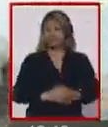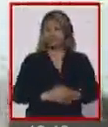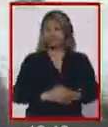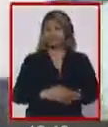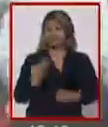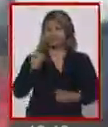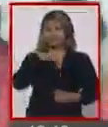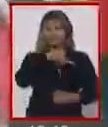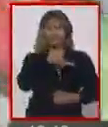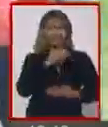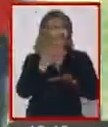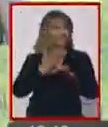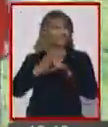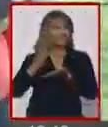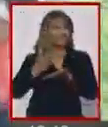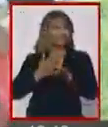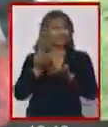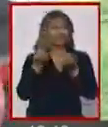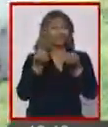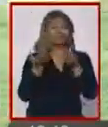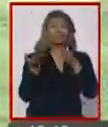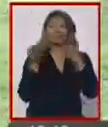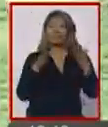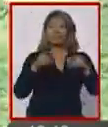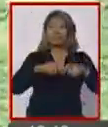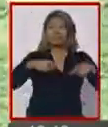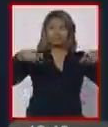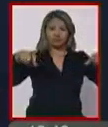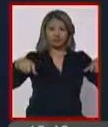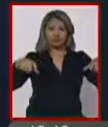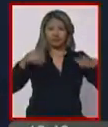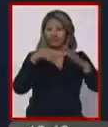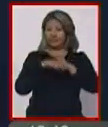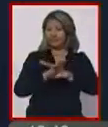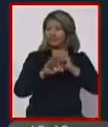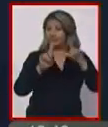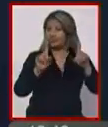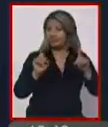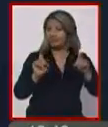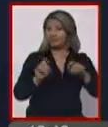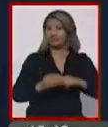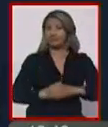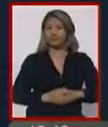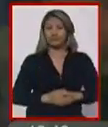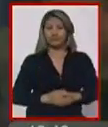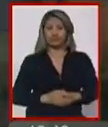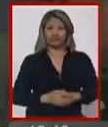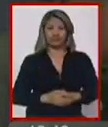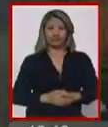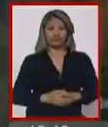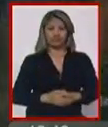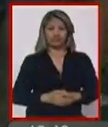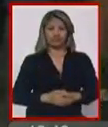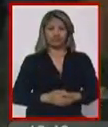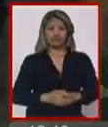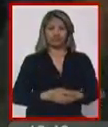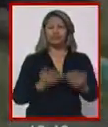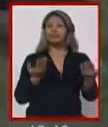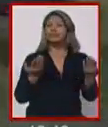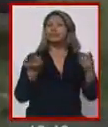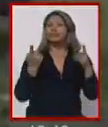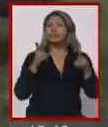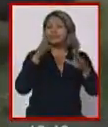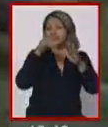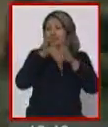A nosotros nos sacaban, había gato muerto en la cancha. ¿Usted estaba dentro del penal? Yo estaba. ¿Cómo ingresaron los